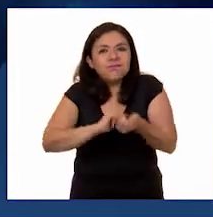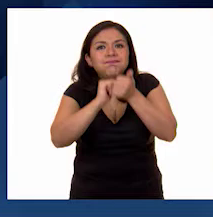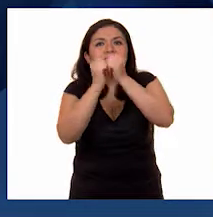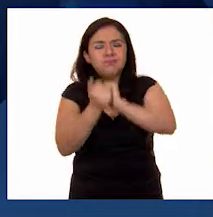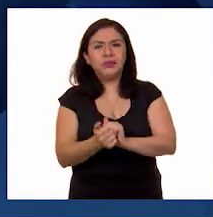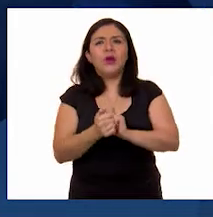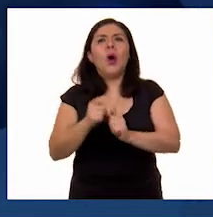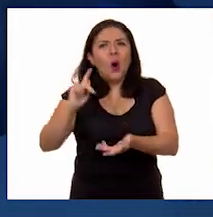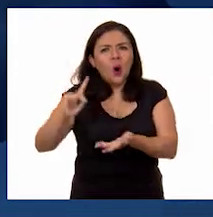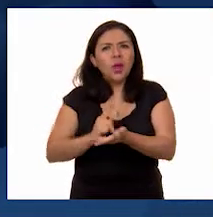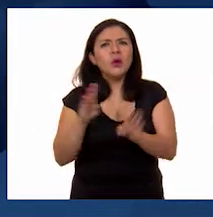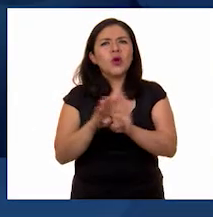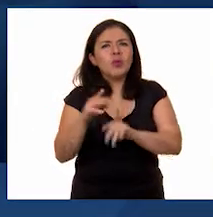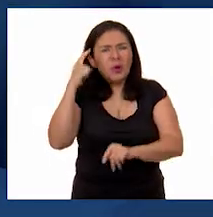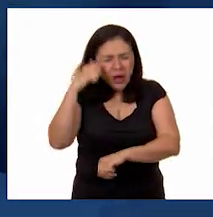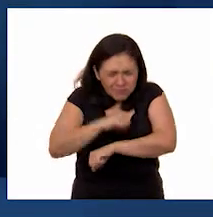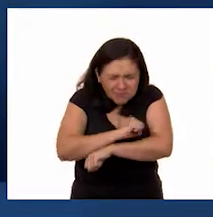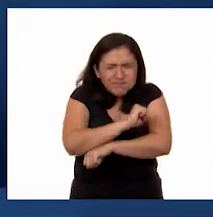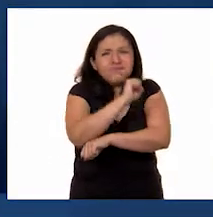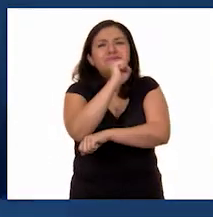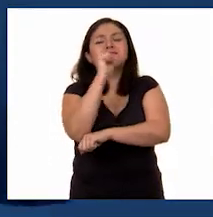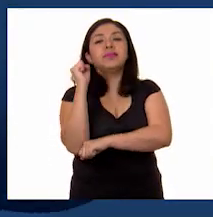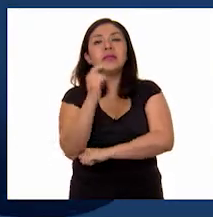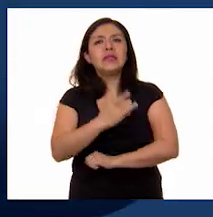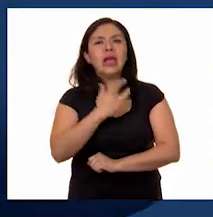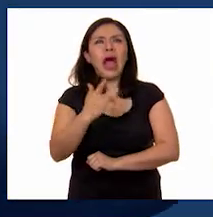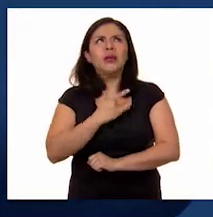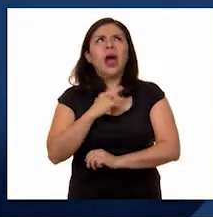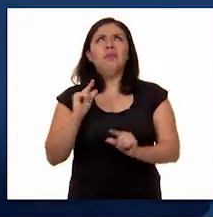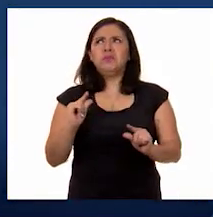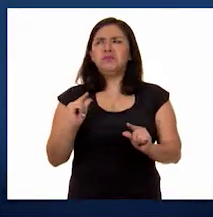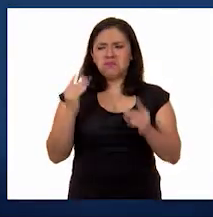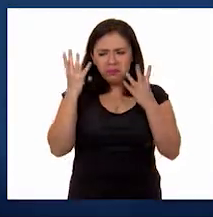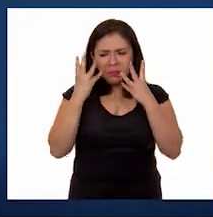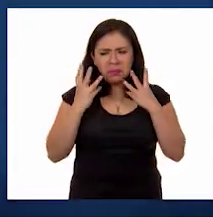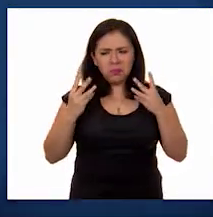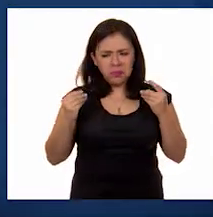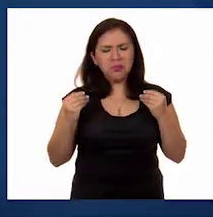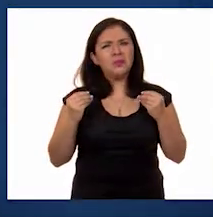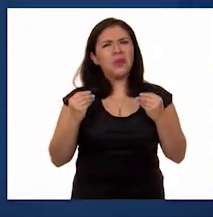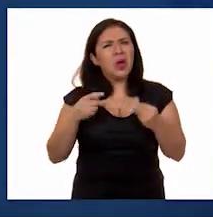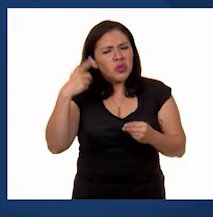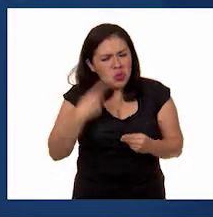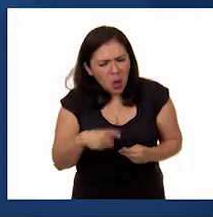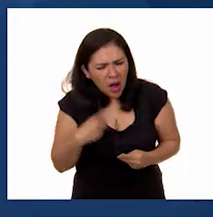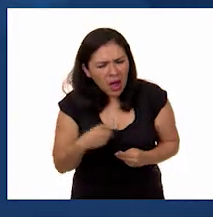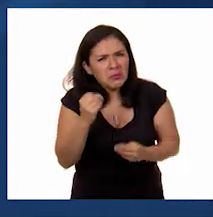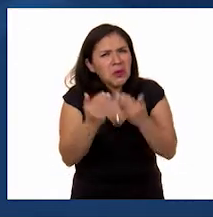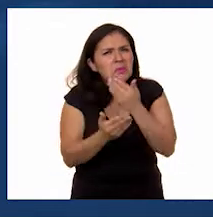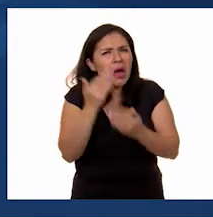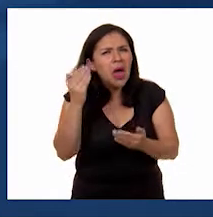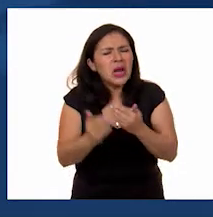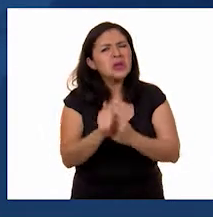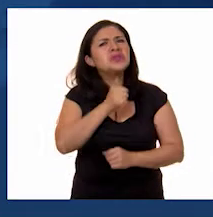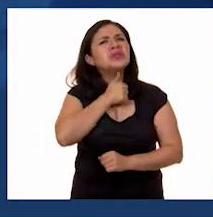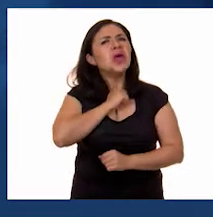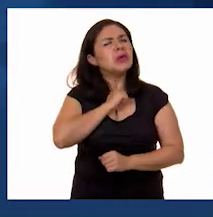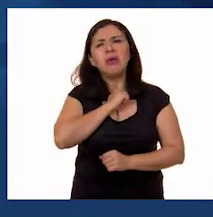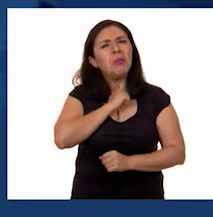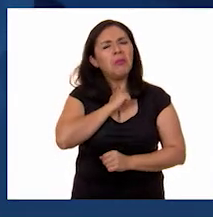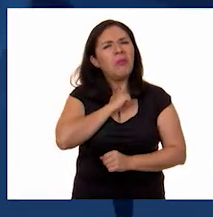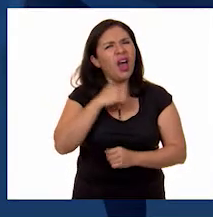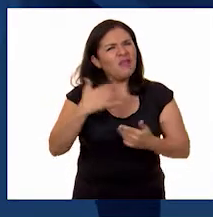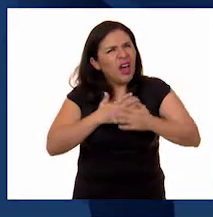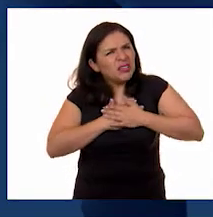enderezó pesadamente la cabeza. Se sentía mejor, la pierna le dolía apenas, la sed disminuía y su